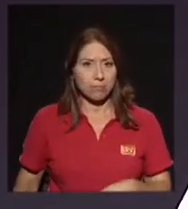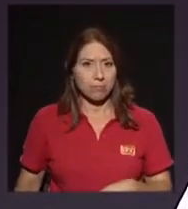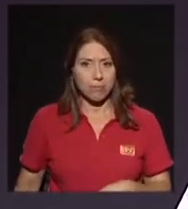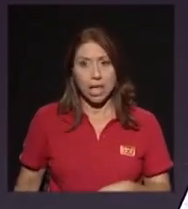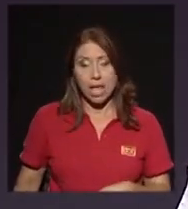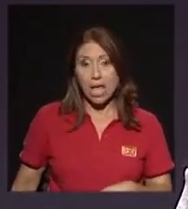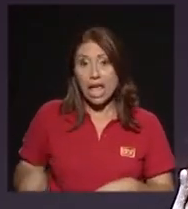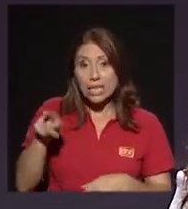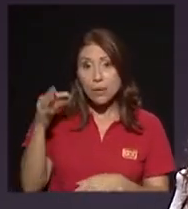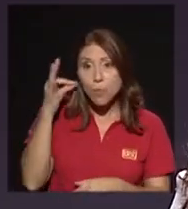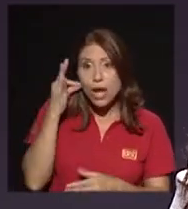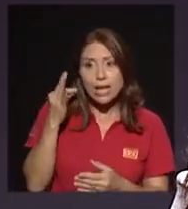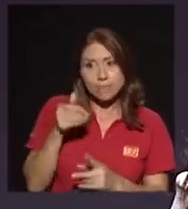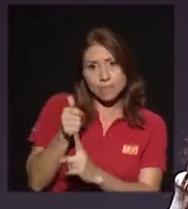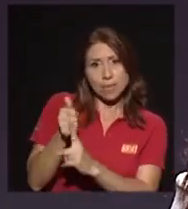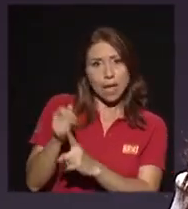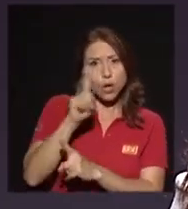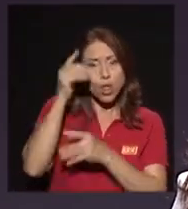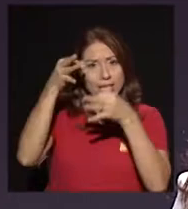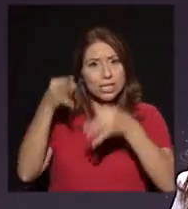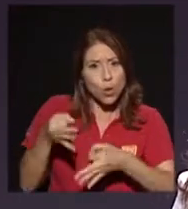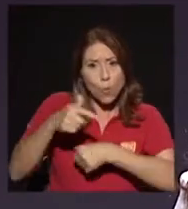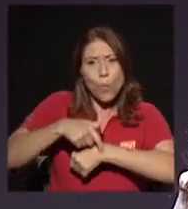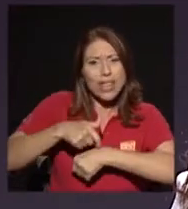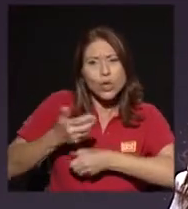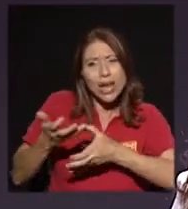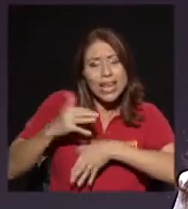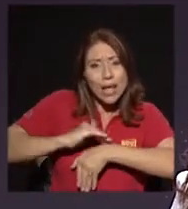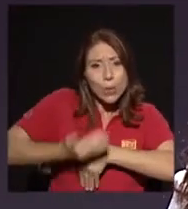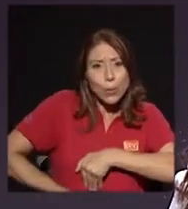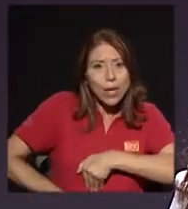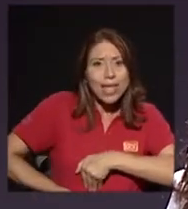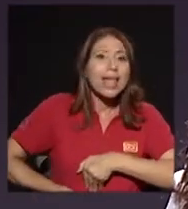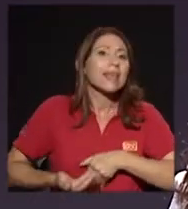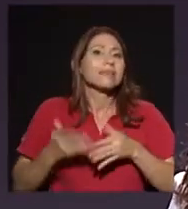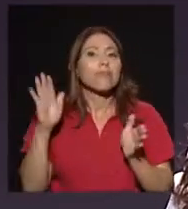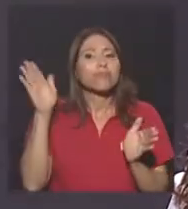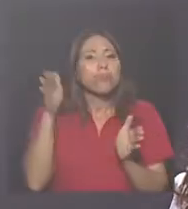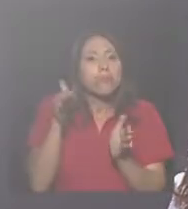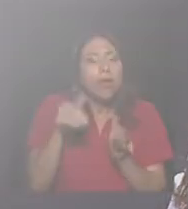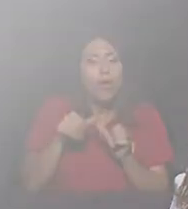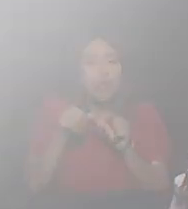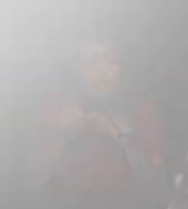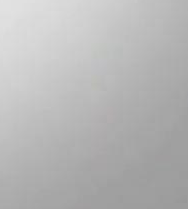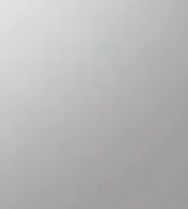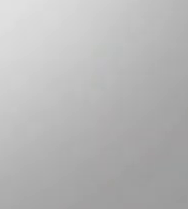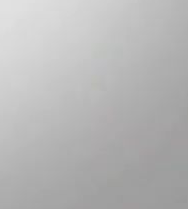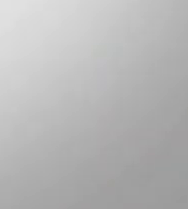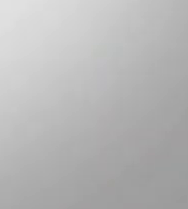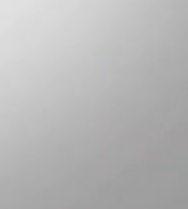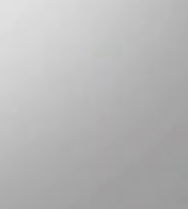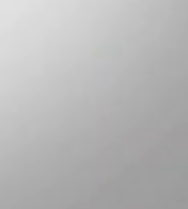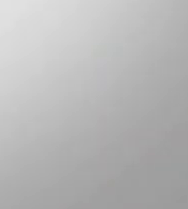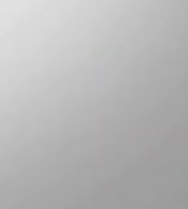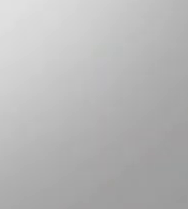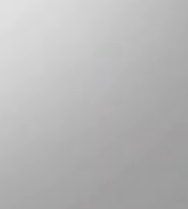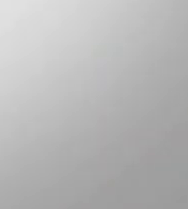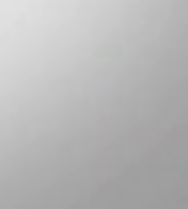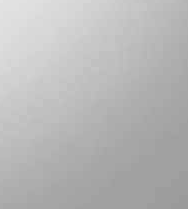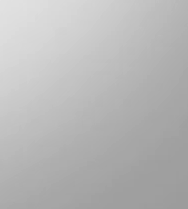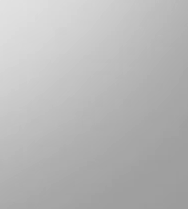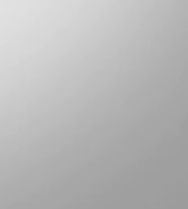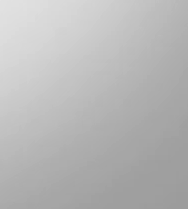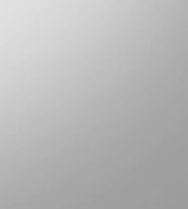el momento en que quería quedar embarazada tiene menos posibilidades de continuar estudiando y por lo tanto más posibilidades de ingresar al mercado laboral en